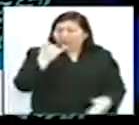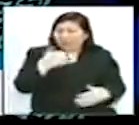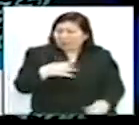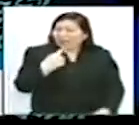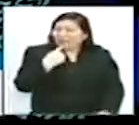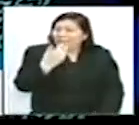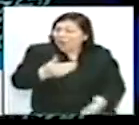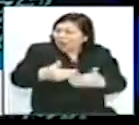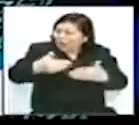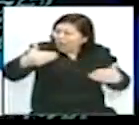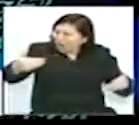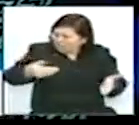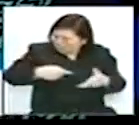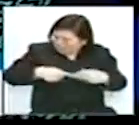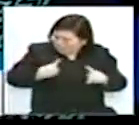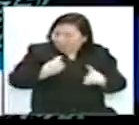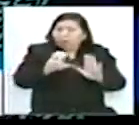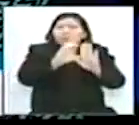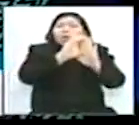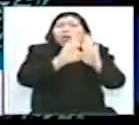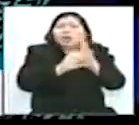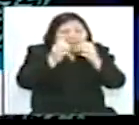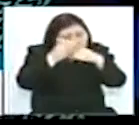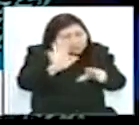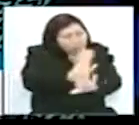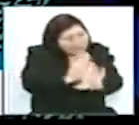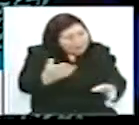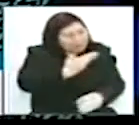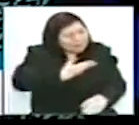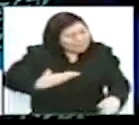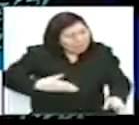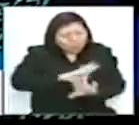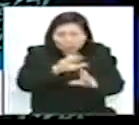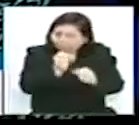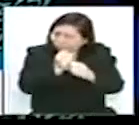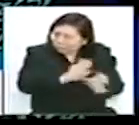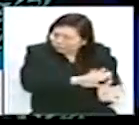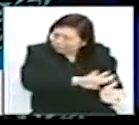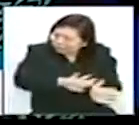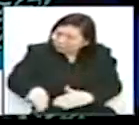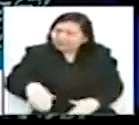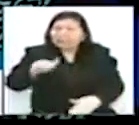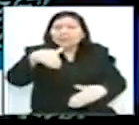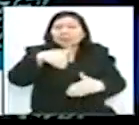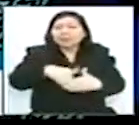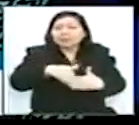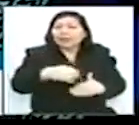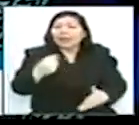le habíamos propuesto. Salgamos por la Constitución. Renuncie usted, renunciamos todos y llamamos